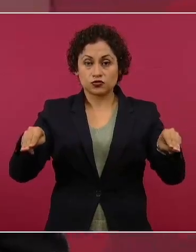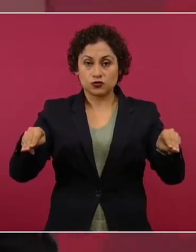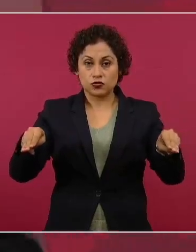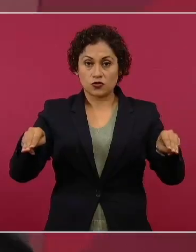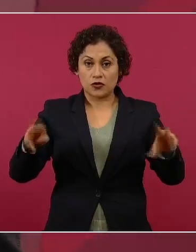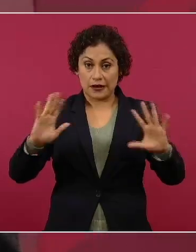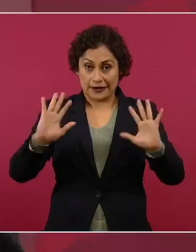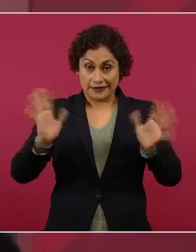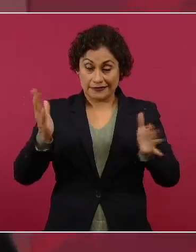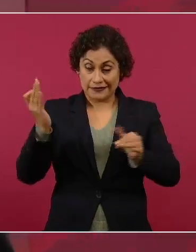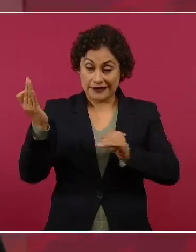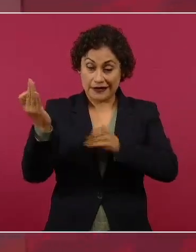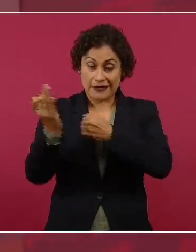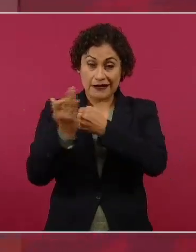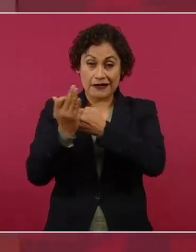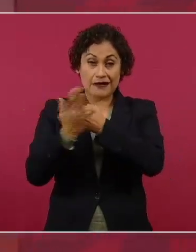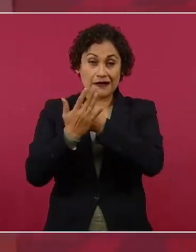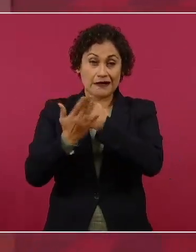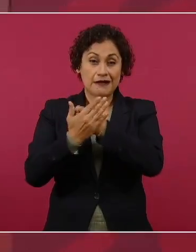vías para